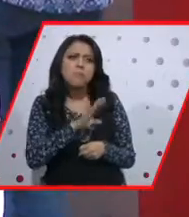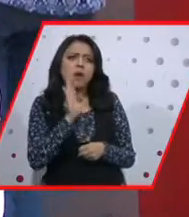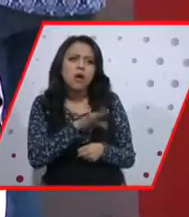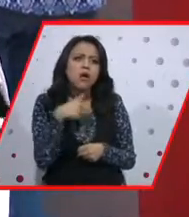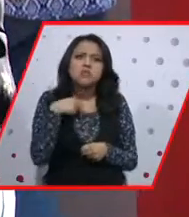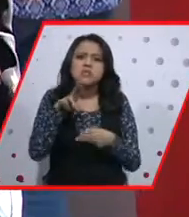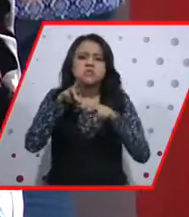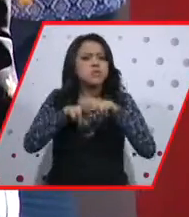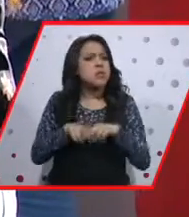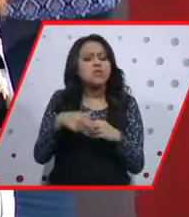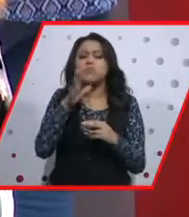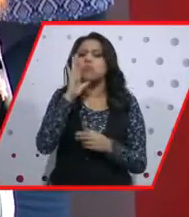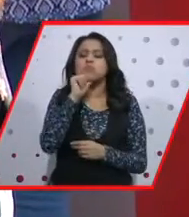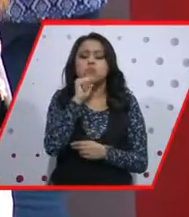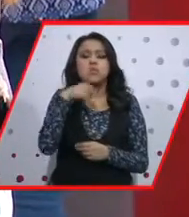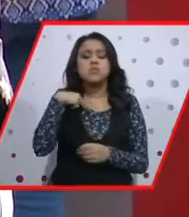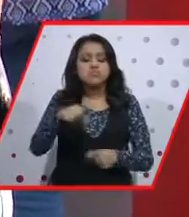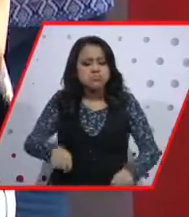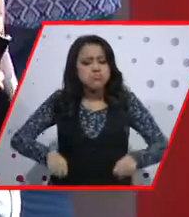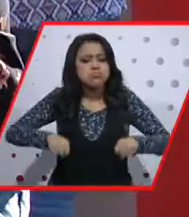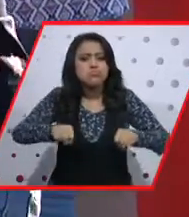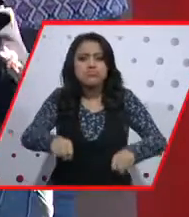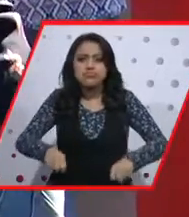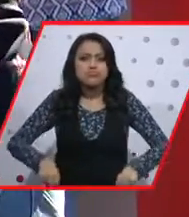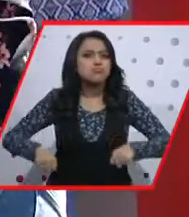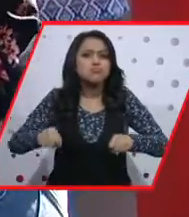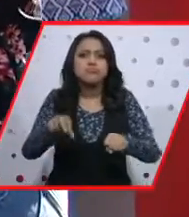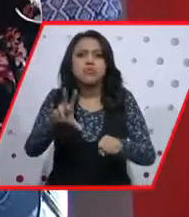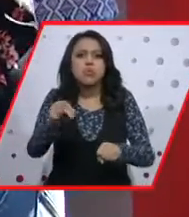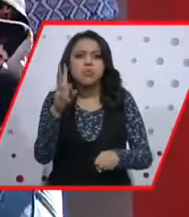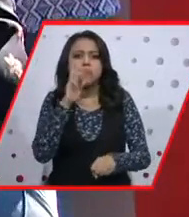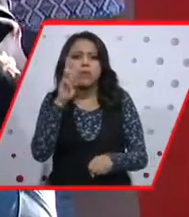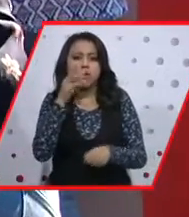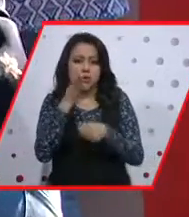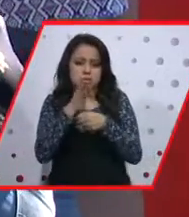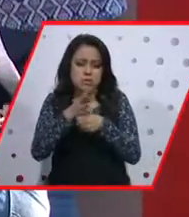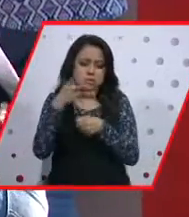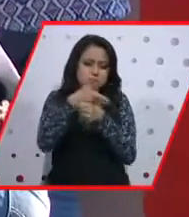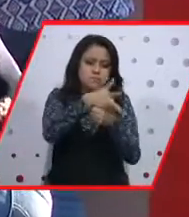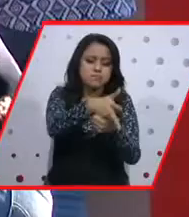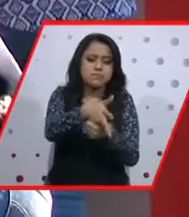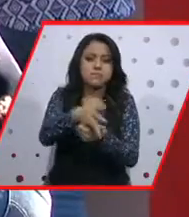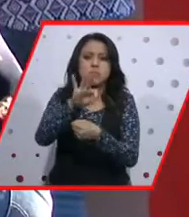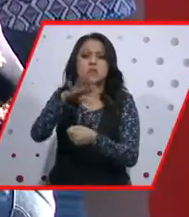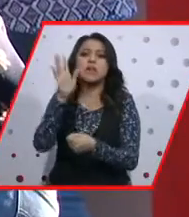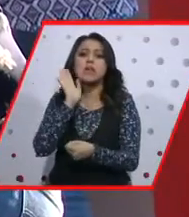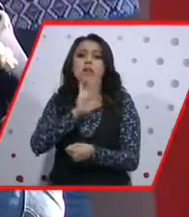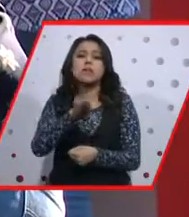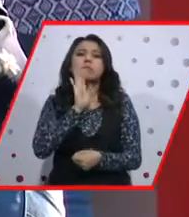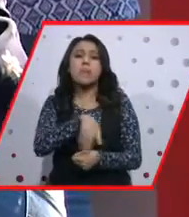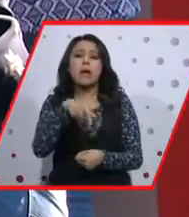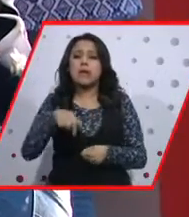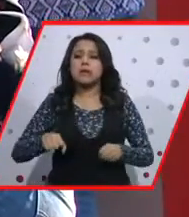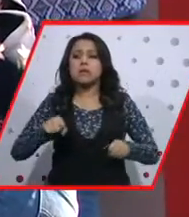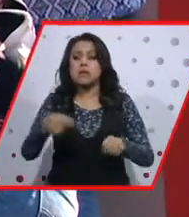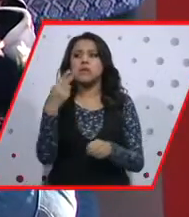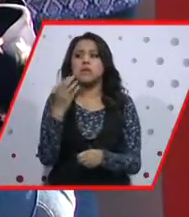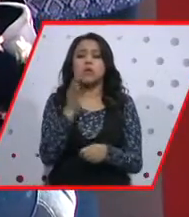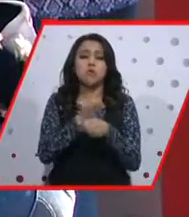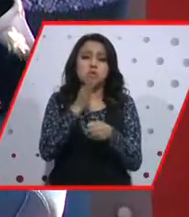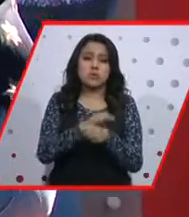sentado, obviamente esta silla de ruedas, no sé si lo puedan apreciar, está en malas condiciones. Sí, muy malas condiciones, mi